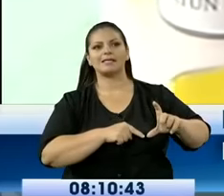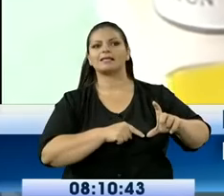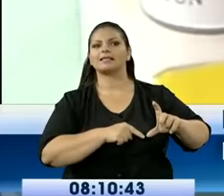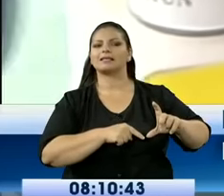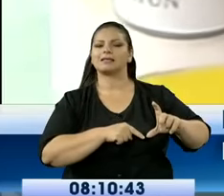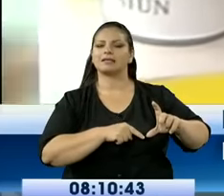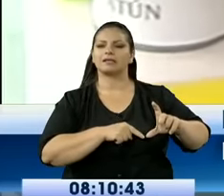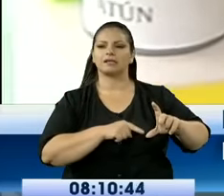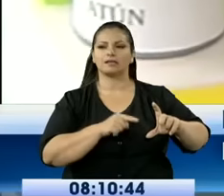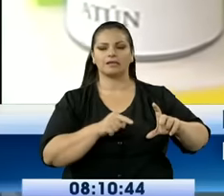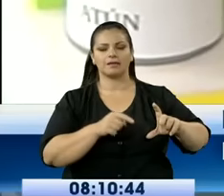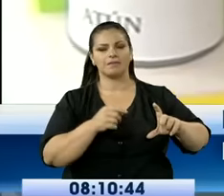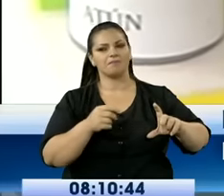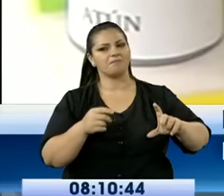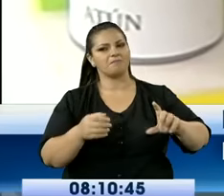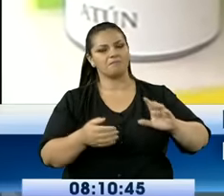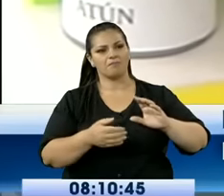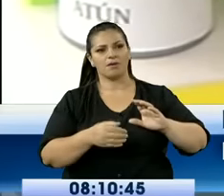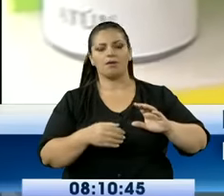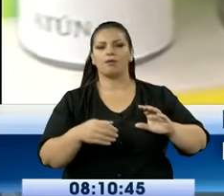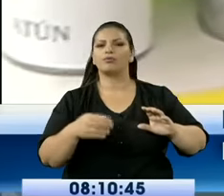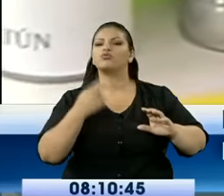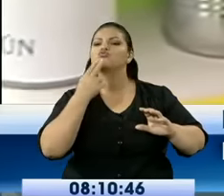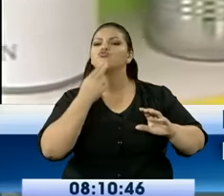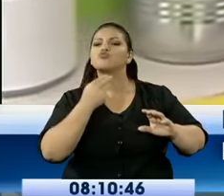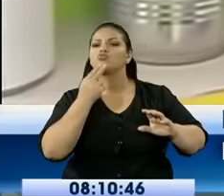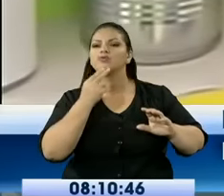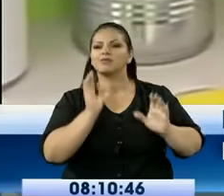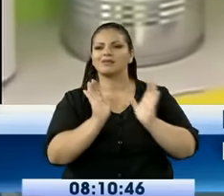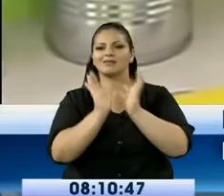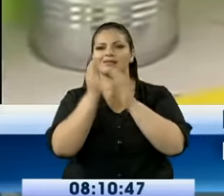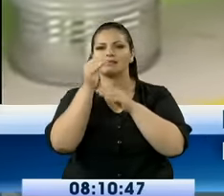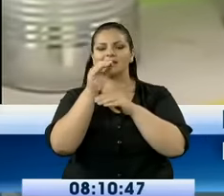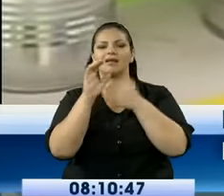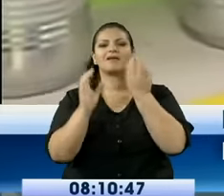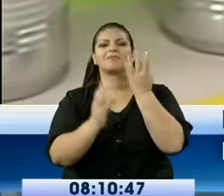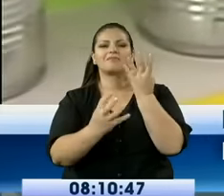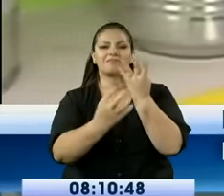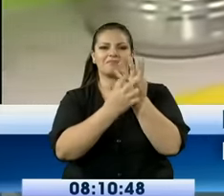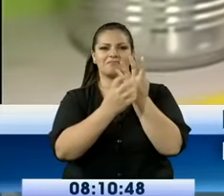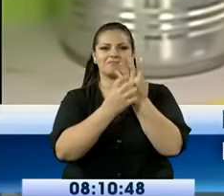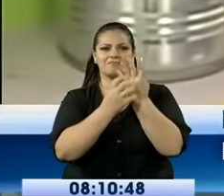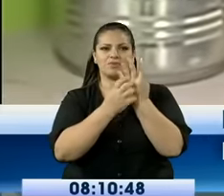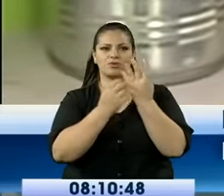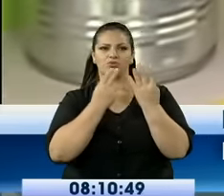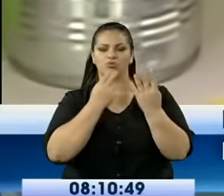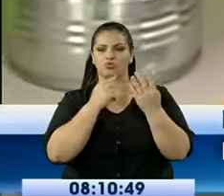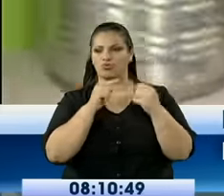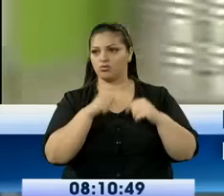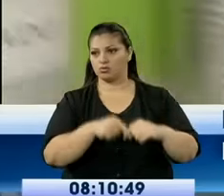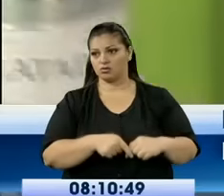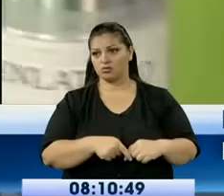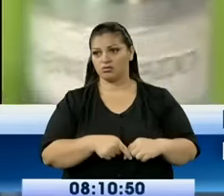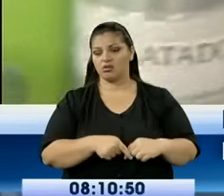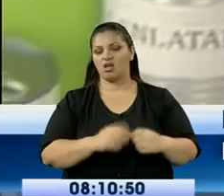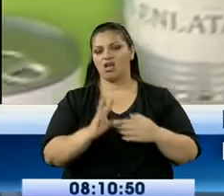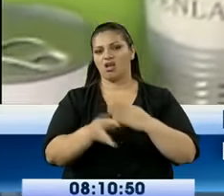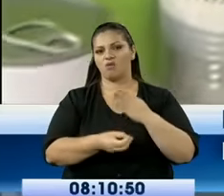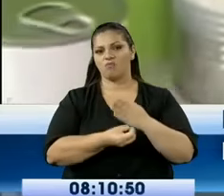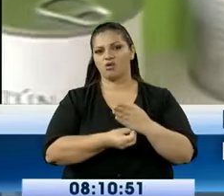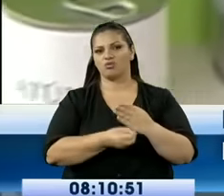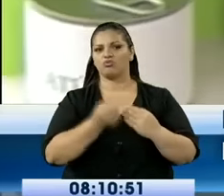procesados, como por ejemplo mermelada de piña. Esta mermelada ya tiene adicionales azúcar, acá pueden tener